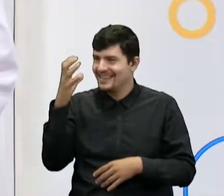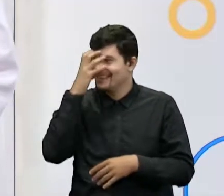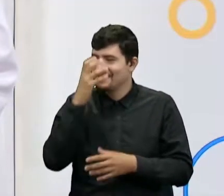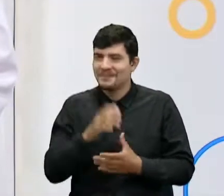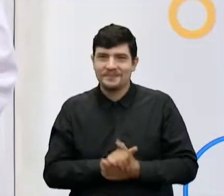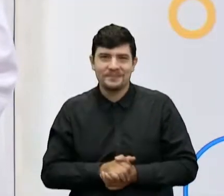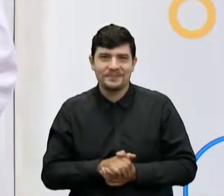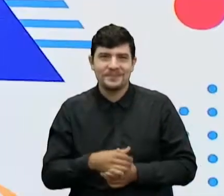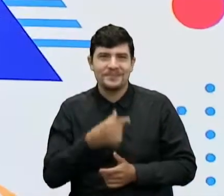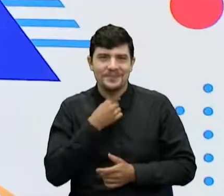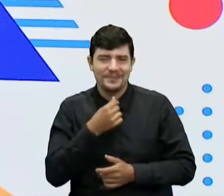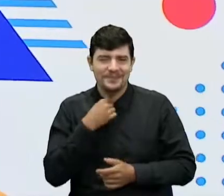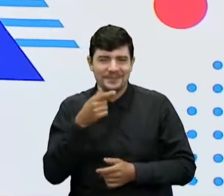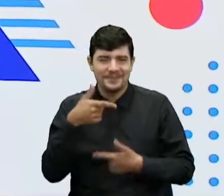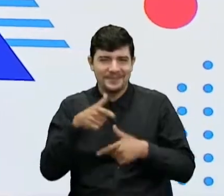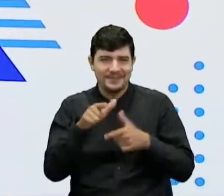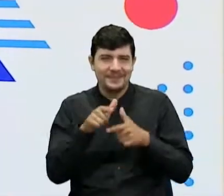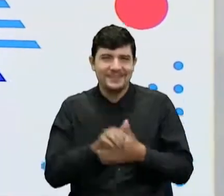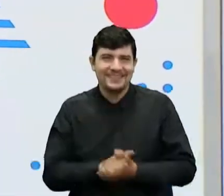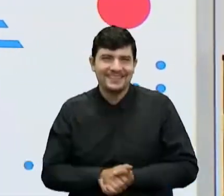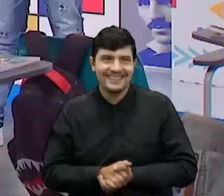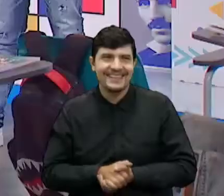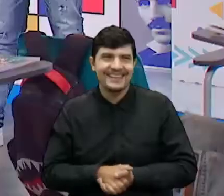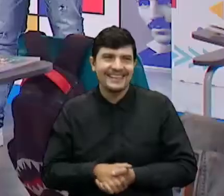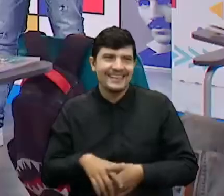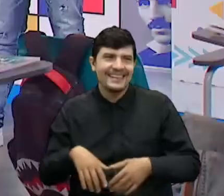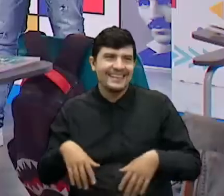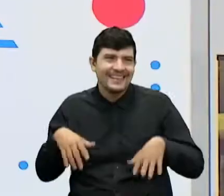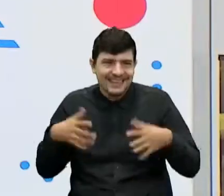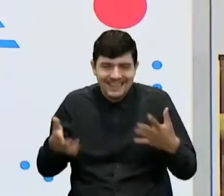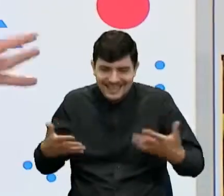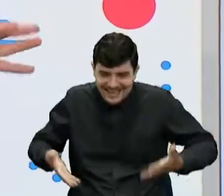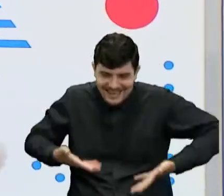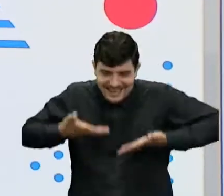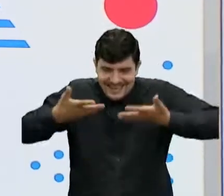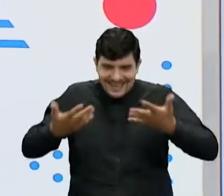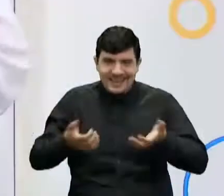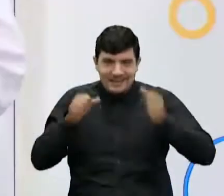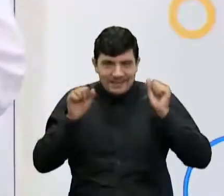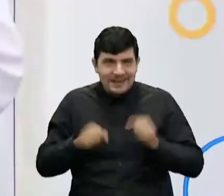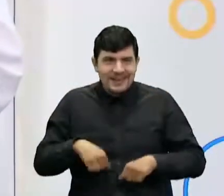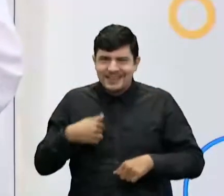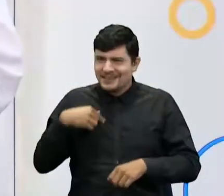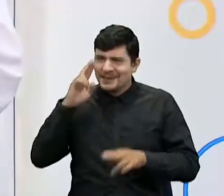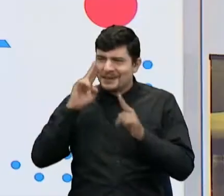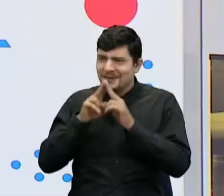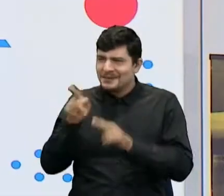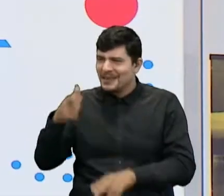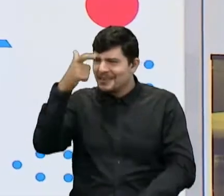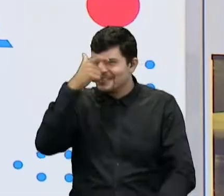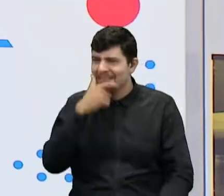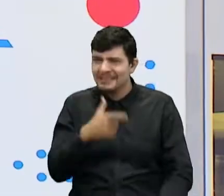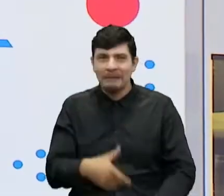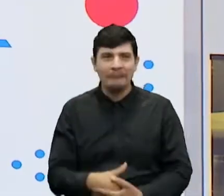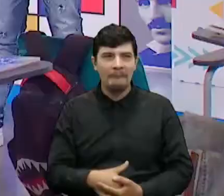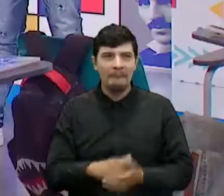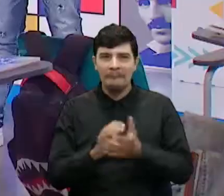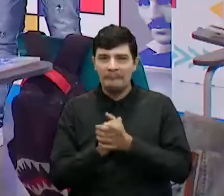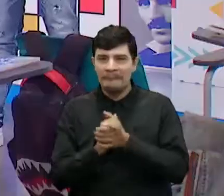Era un chistecito Nomás Es que normalmente Pues es como para Soltarnos un poquito Es que lo veo Como muy tieso Ahí así Así